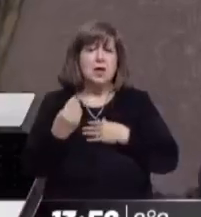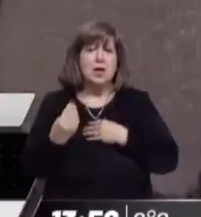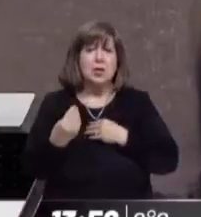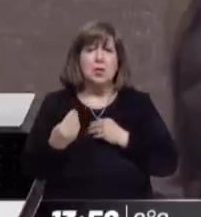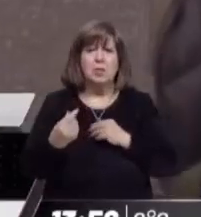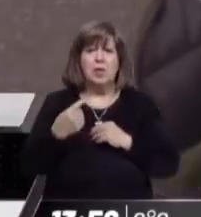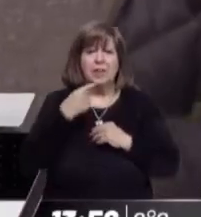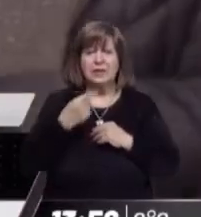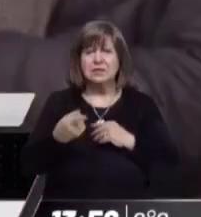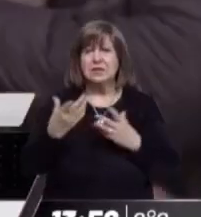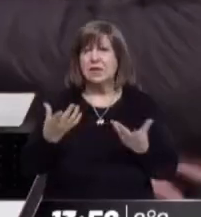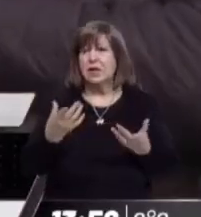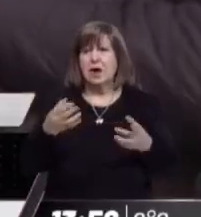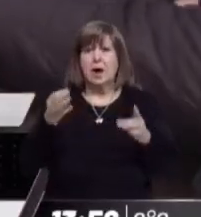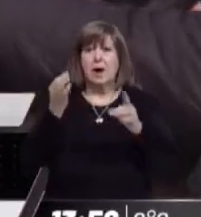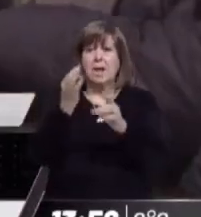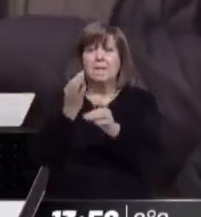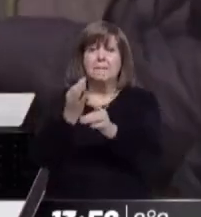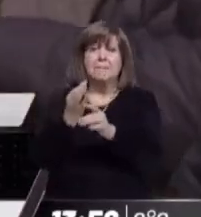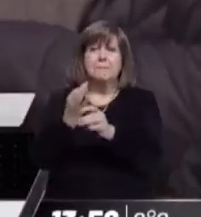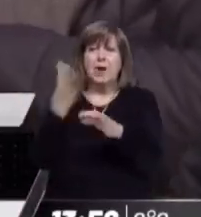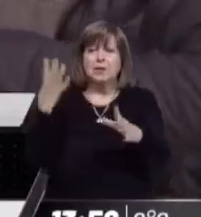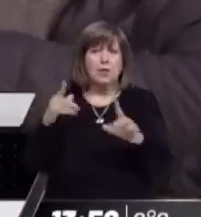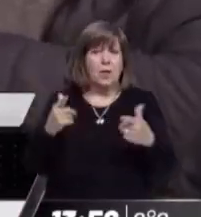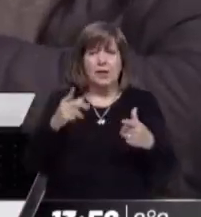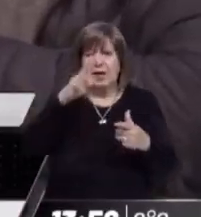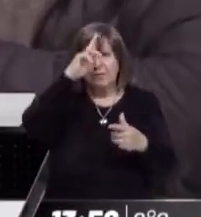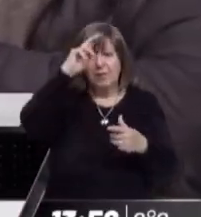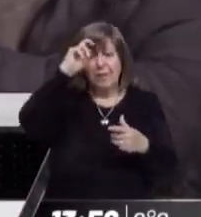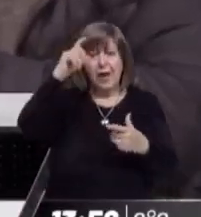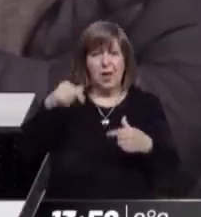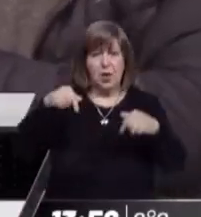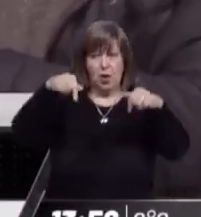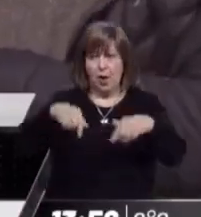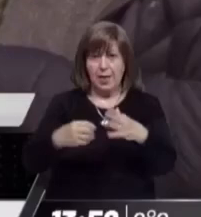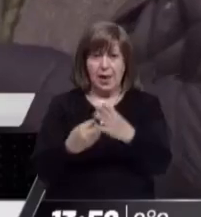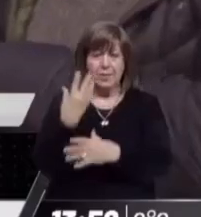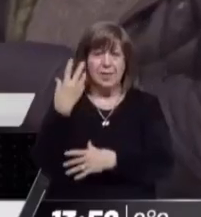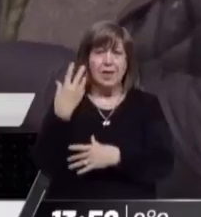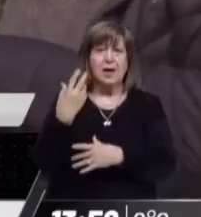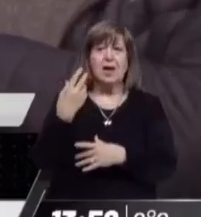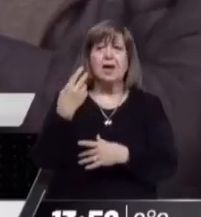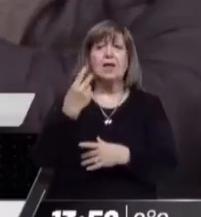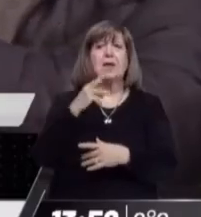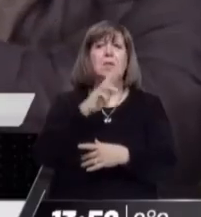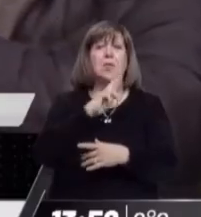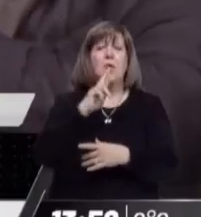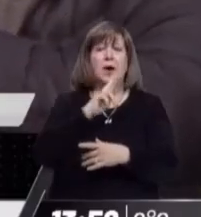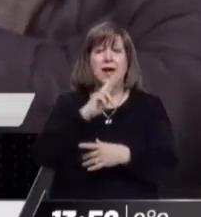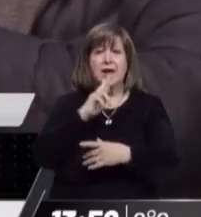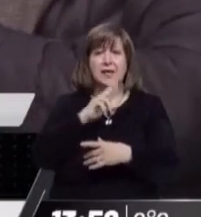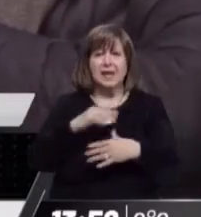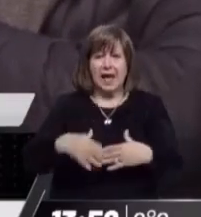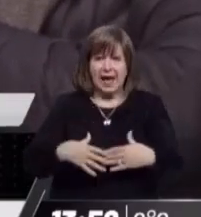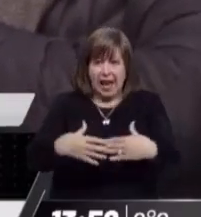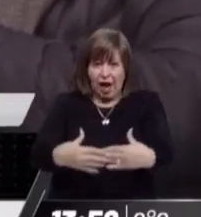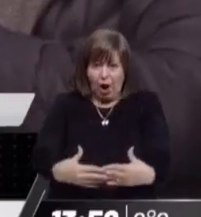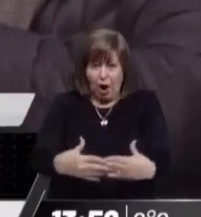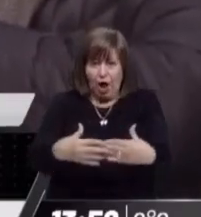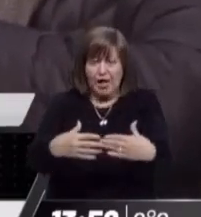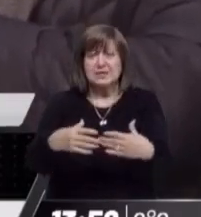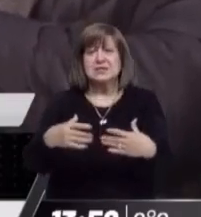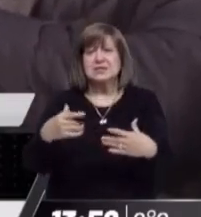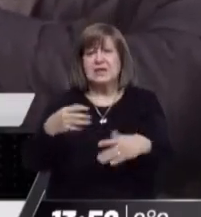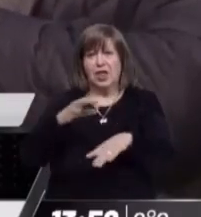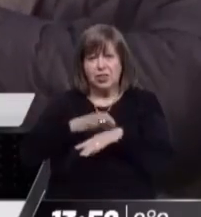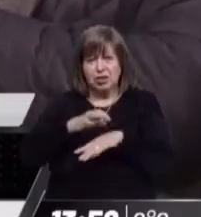sea, cada vez tenemos menos. Hoy, esta mañana, nos enteramos de la renuncia de dos ginecólogas, cansados del maltrato,